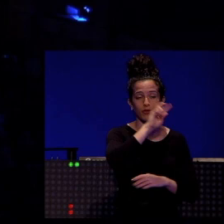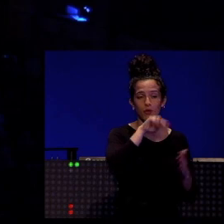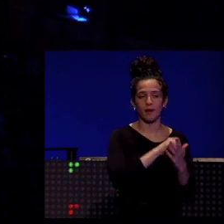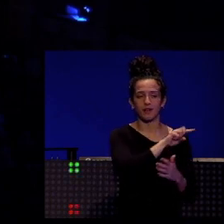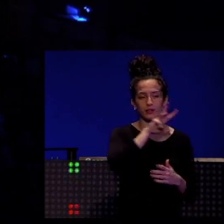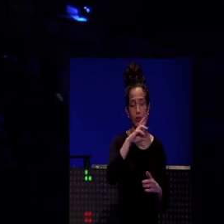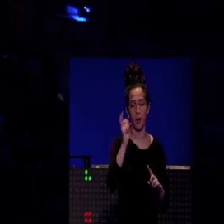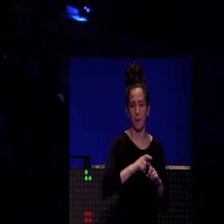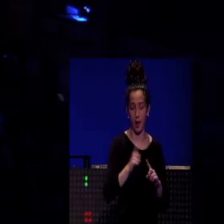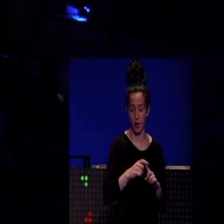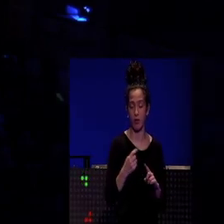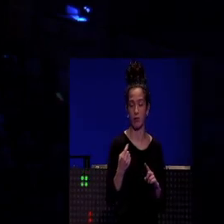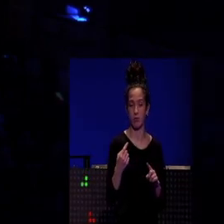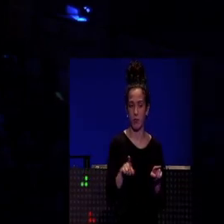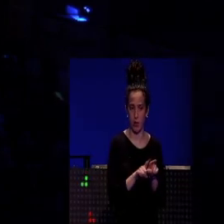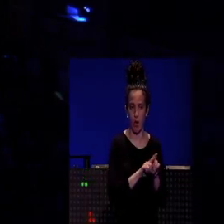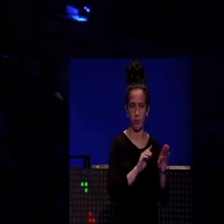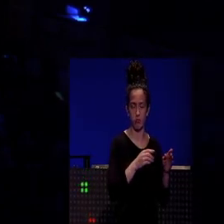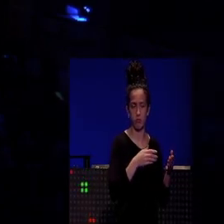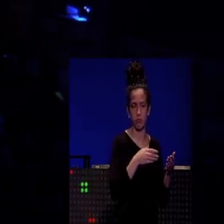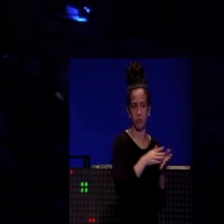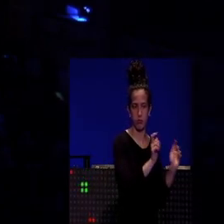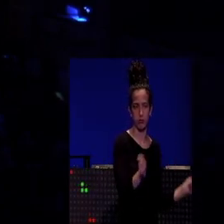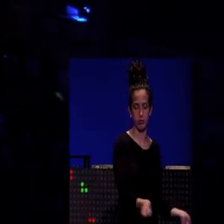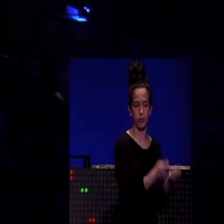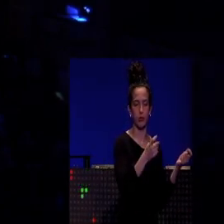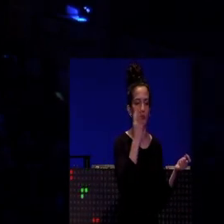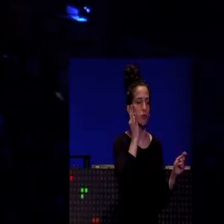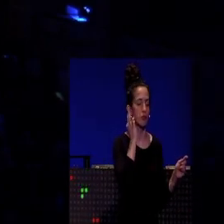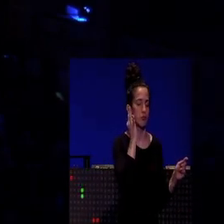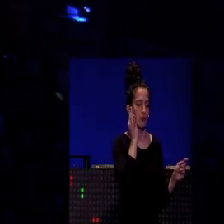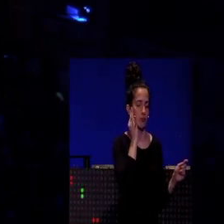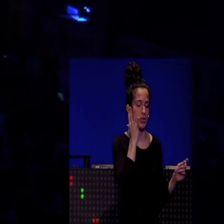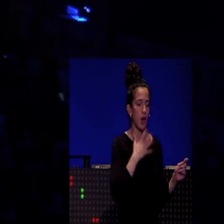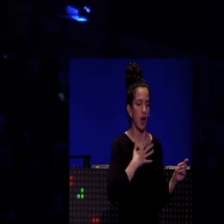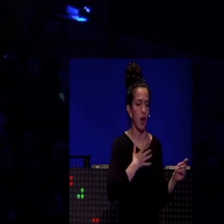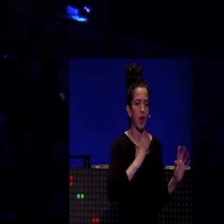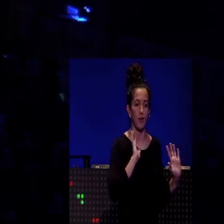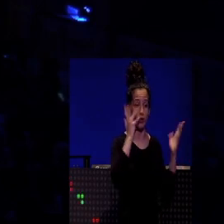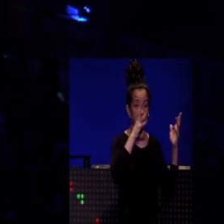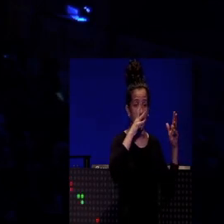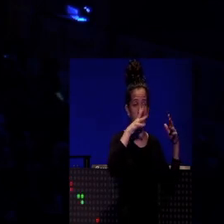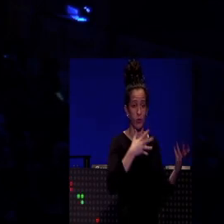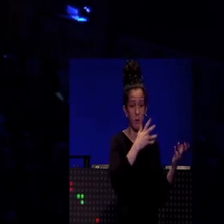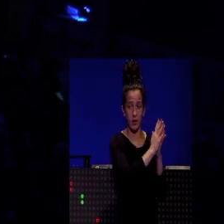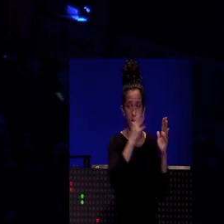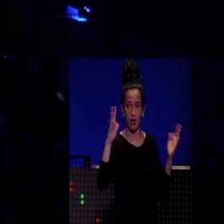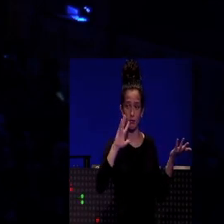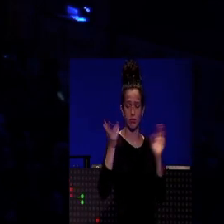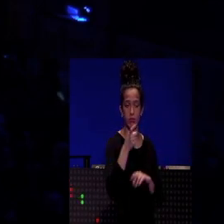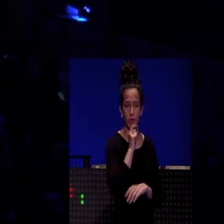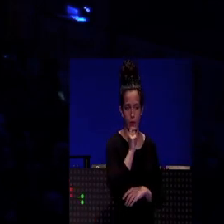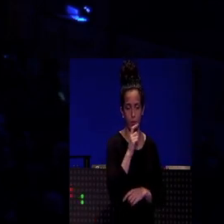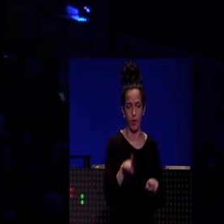música revolucionaria hasta la actualidad hemos irrumpido en muchos